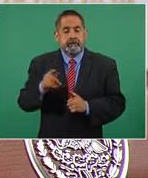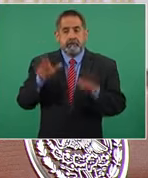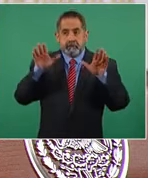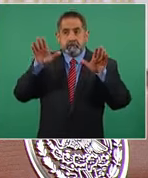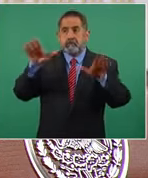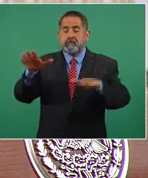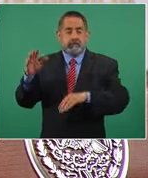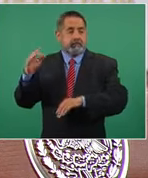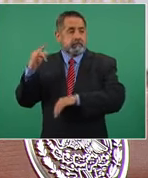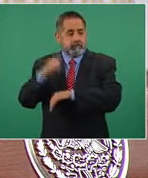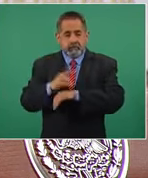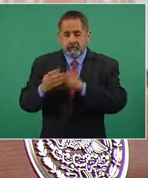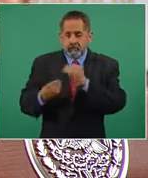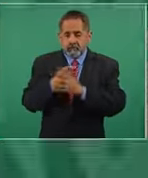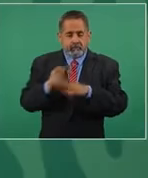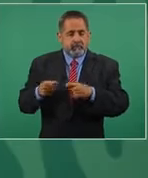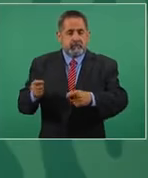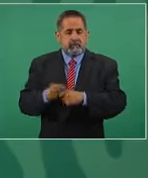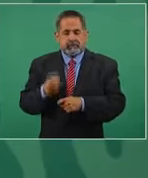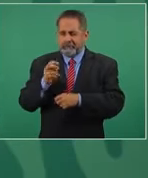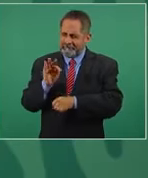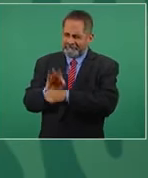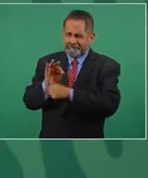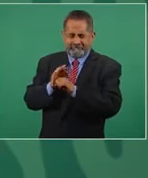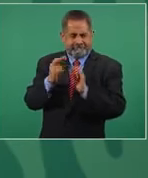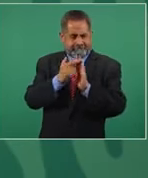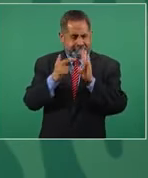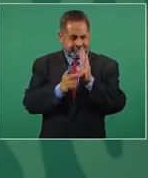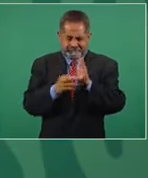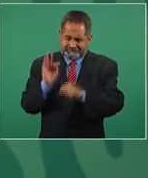aeropuertos, dejar protegido todo eso